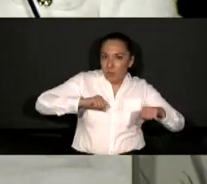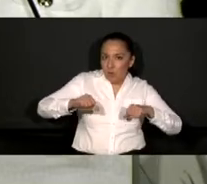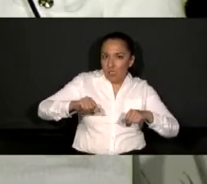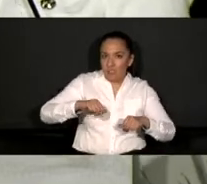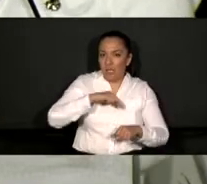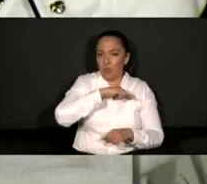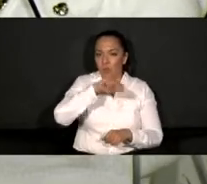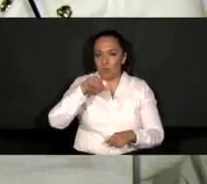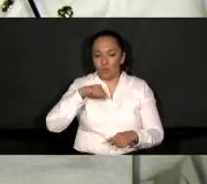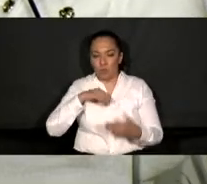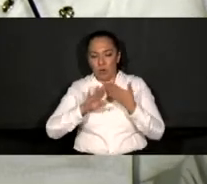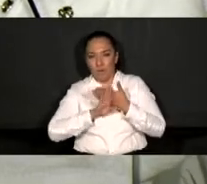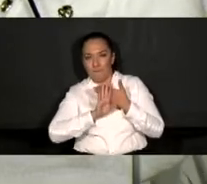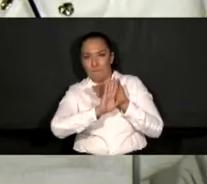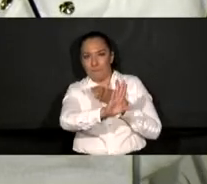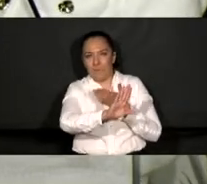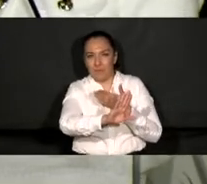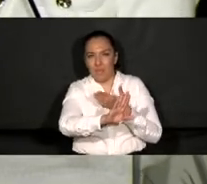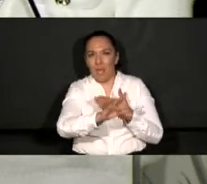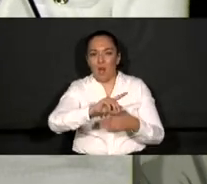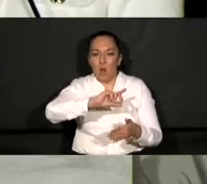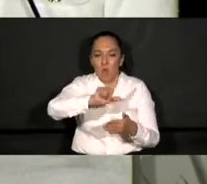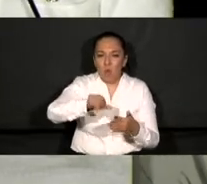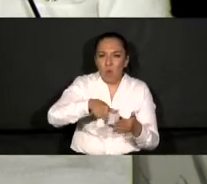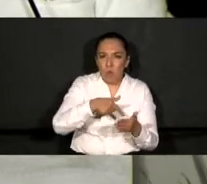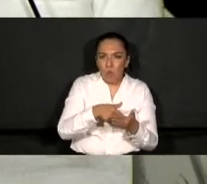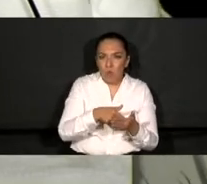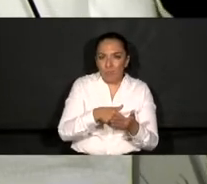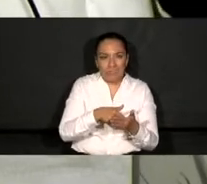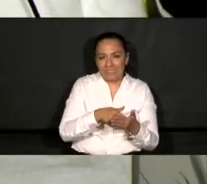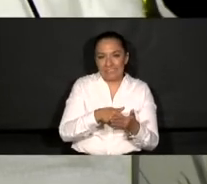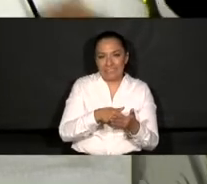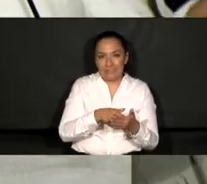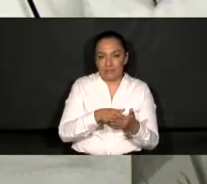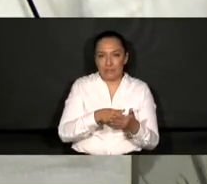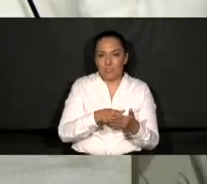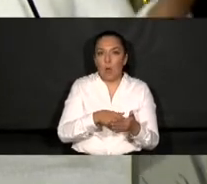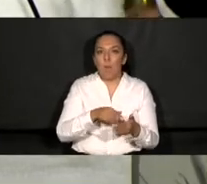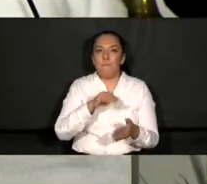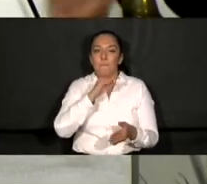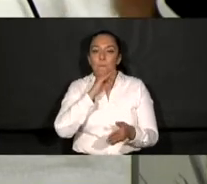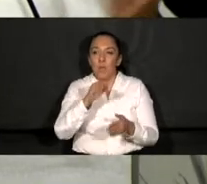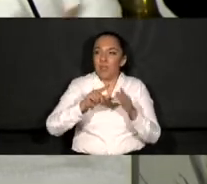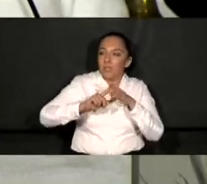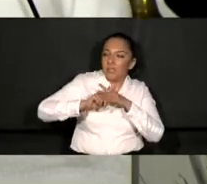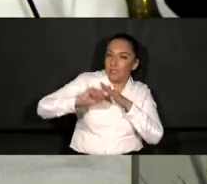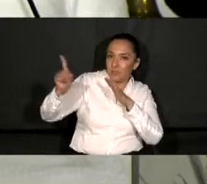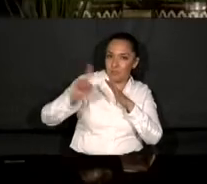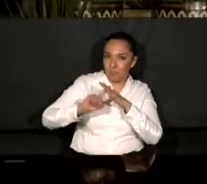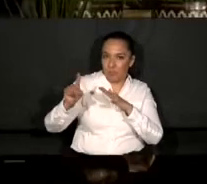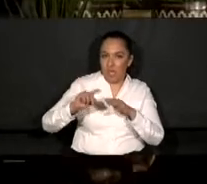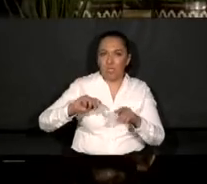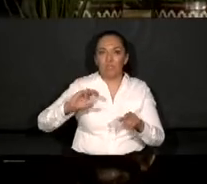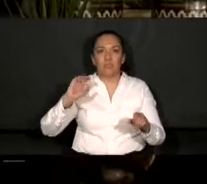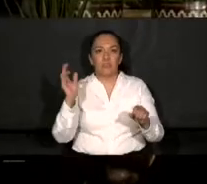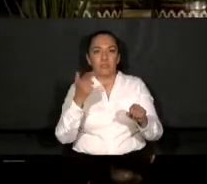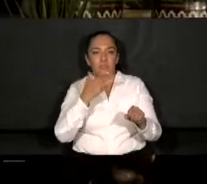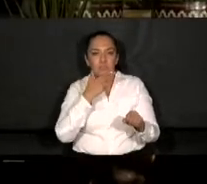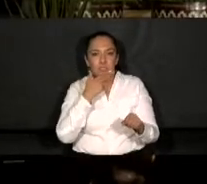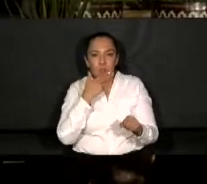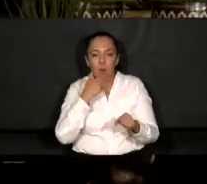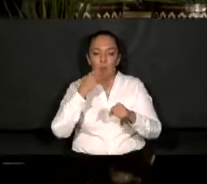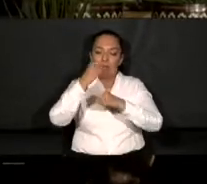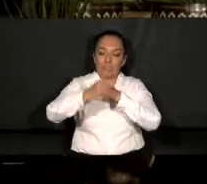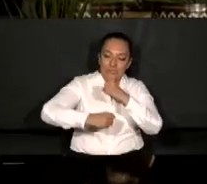las zonas no acreditadas para la exportación. Chihuahua es una tierra de gente que durante siglos y con